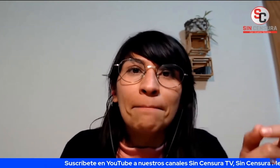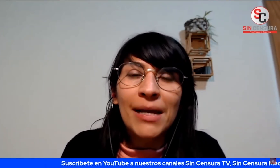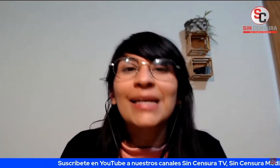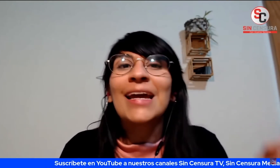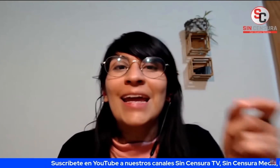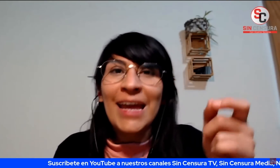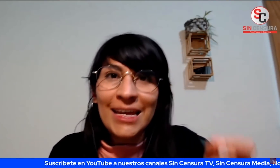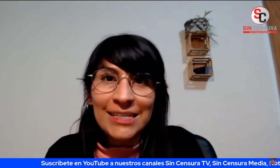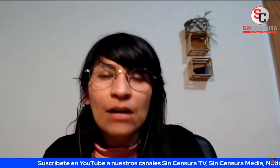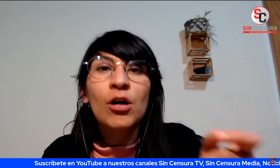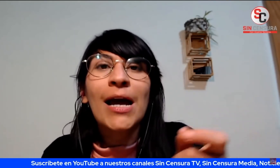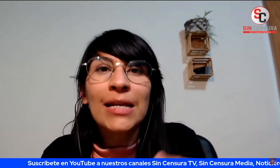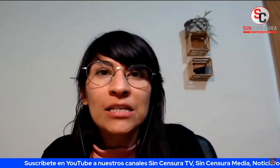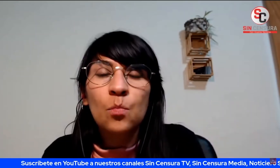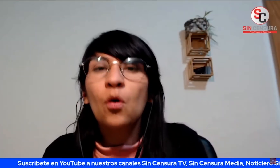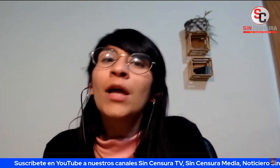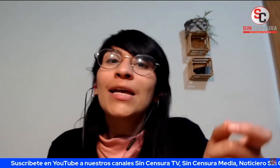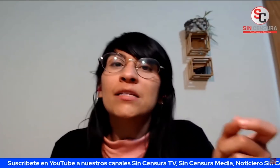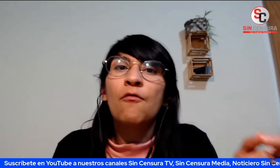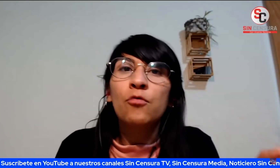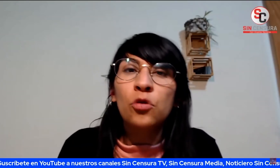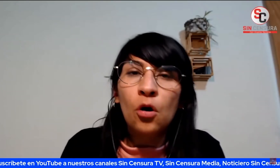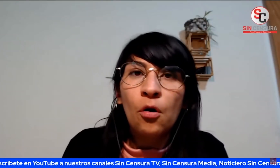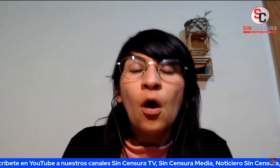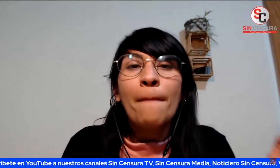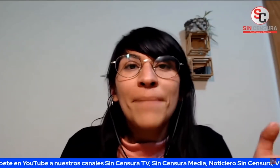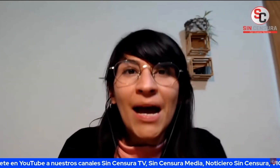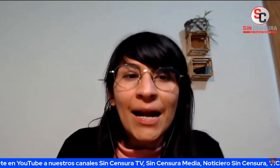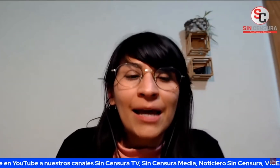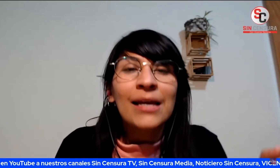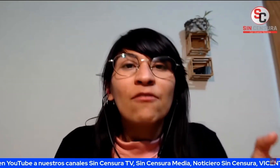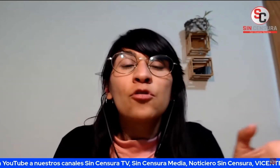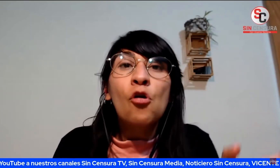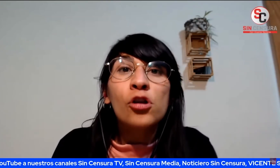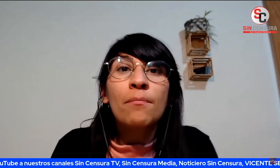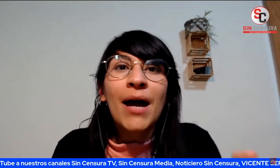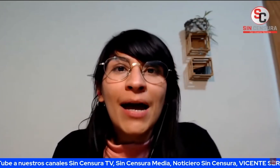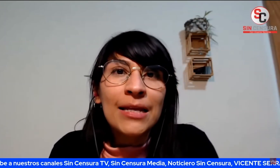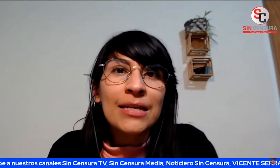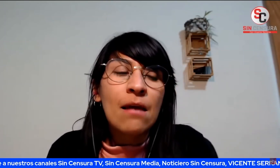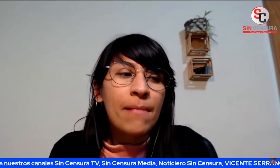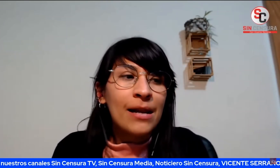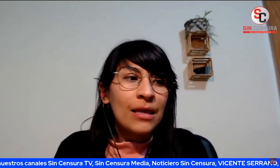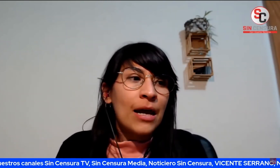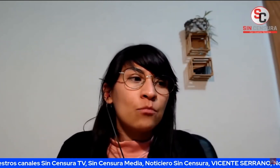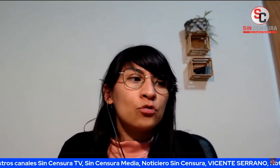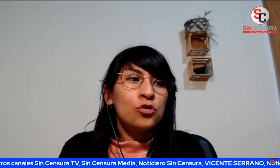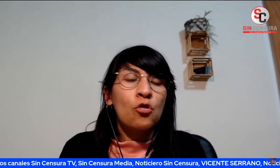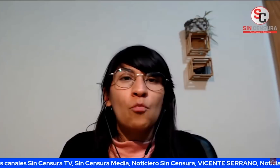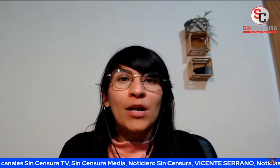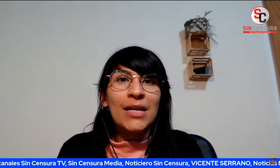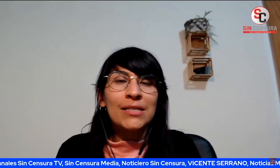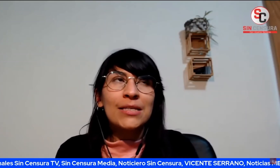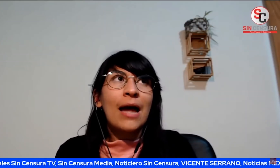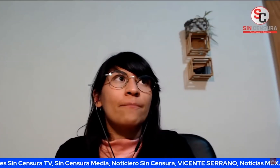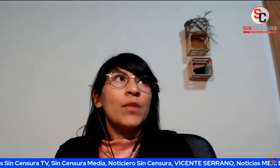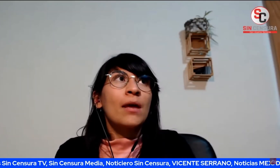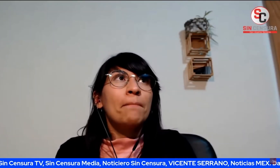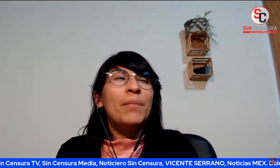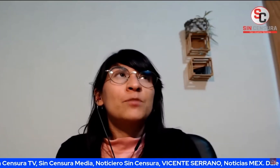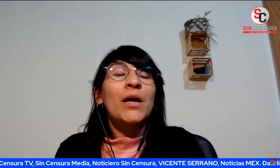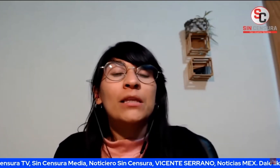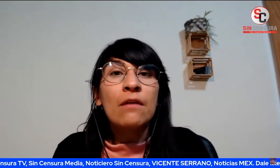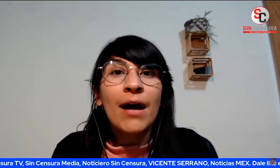nos dejan ver que este organismo que se fundó para normar y llevar, digamos, como en